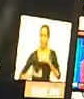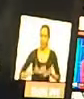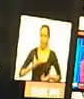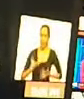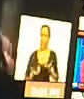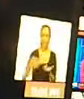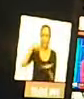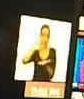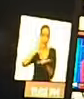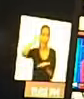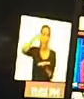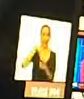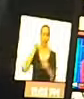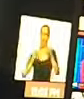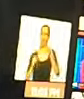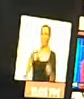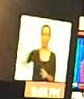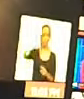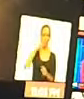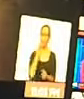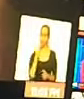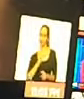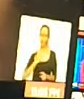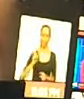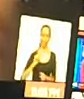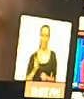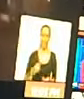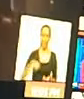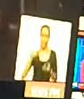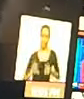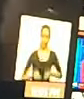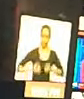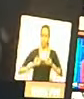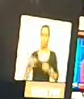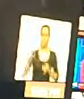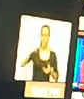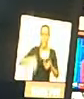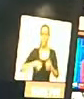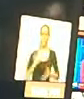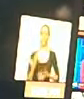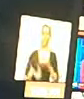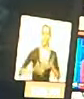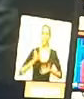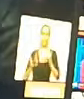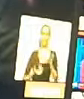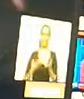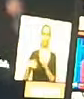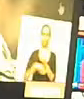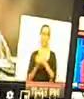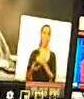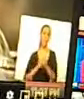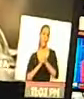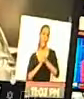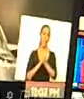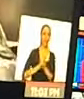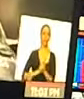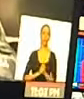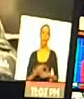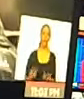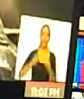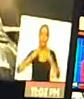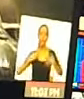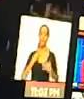Brinca la gente, los pueblos no son tontos, caray, brincan como aceite, siempre más caliente. Mi pueblo va por todo, compay, que ha partido el hombre, pero